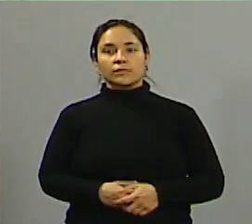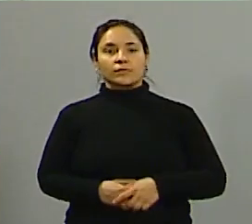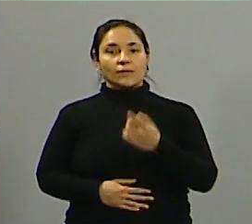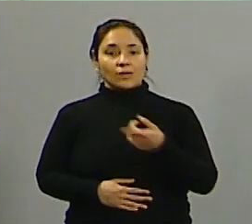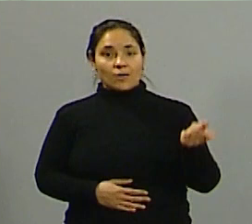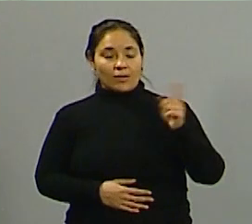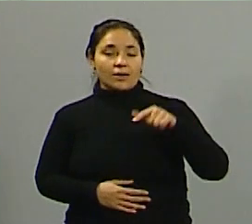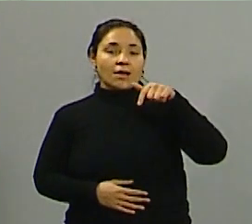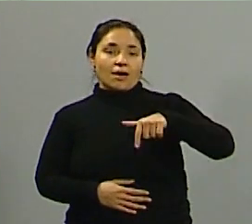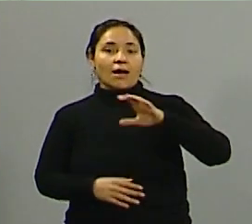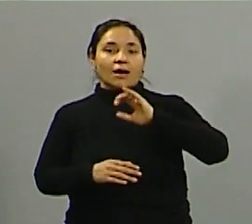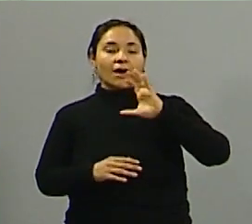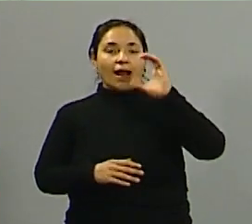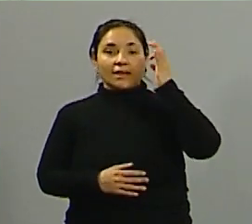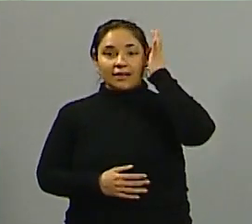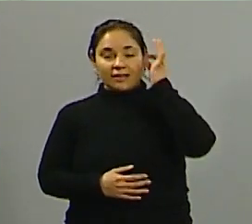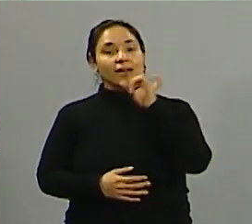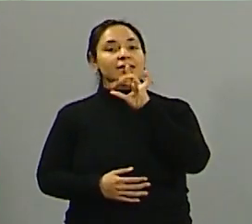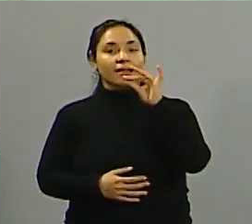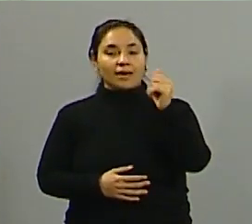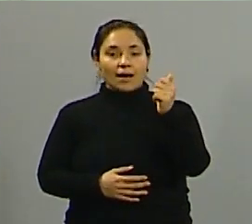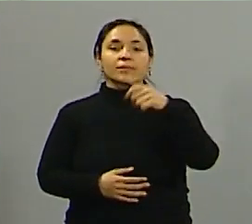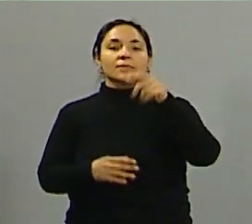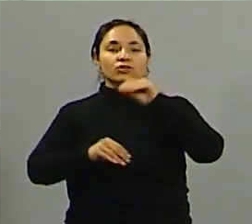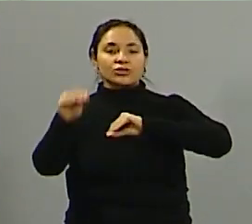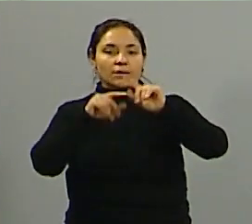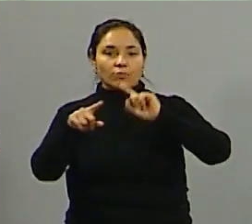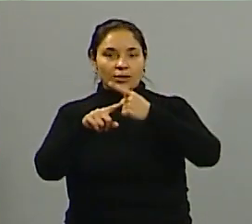Estamos aquí en el 30 de la TDA. Recuerden, esto es Chat Político,